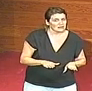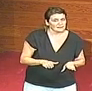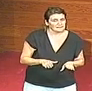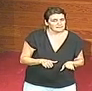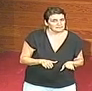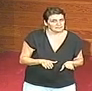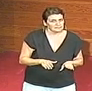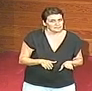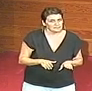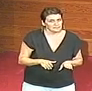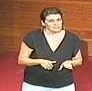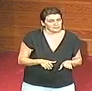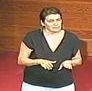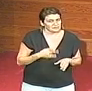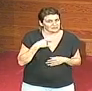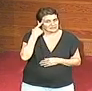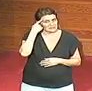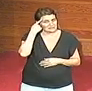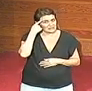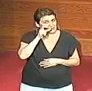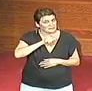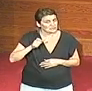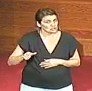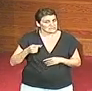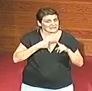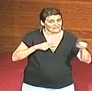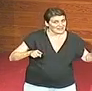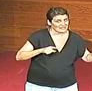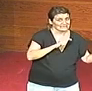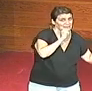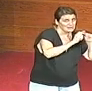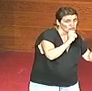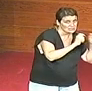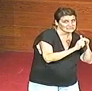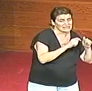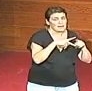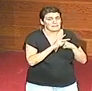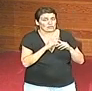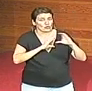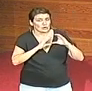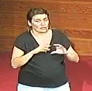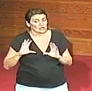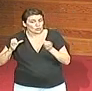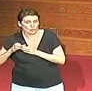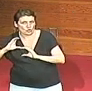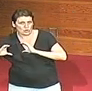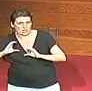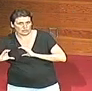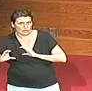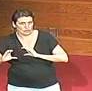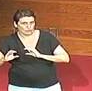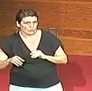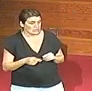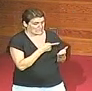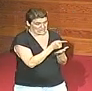debería saber la gente la diferencia entre periodista, medio de comunicación y grupo de comunicación, que son cosas que no